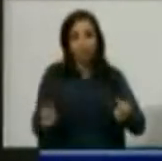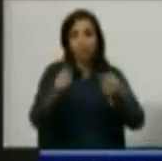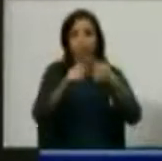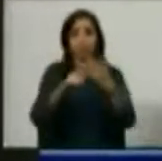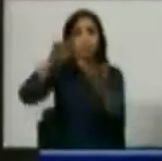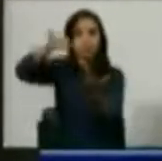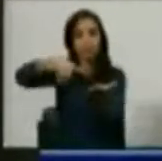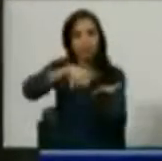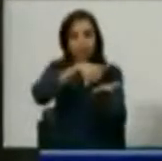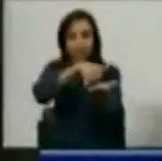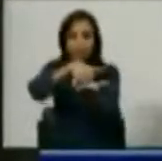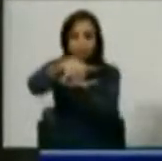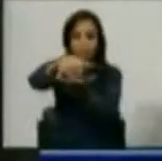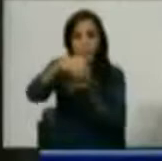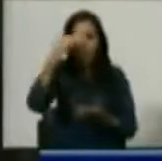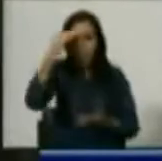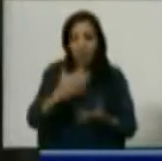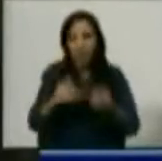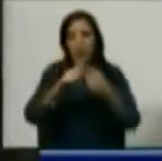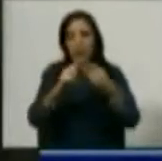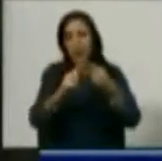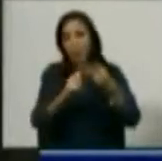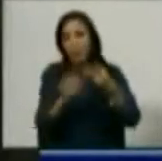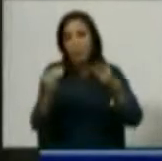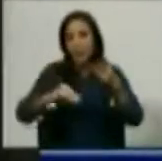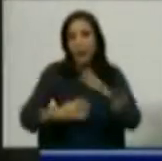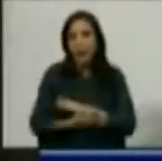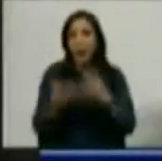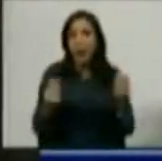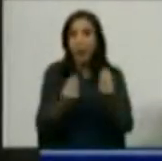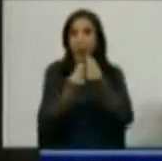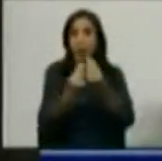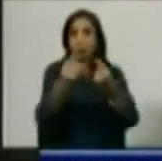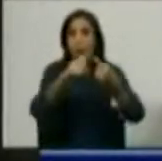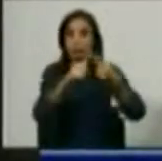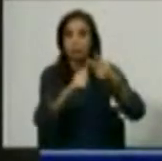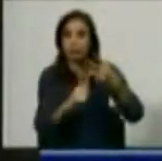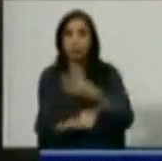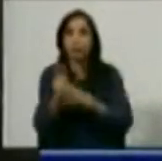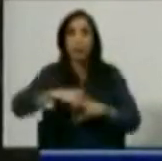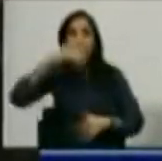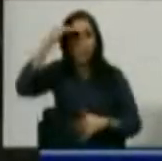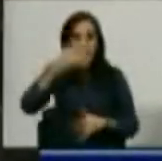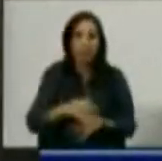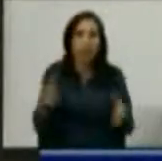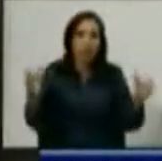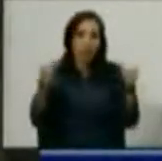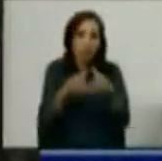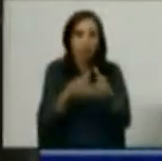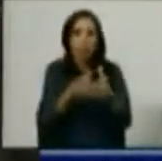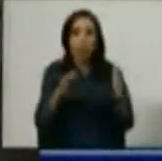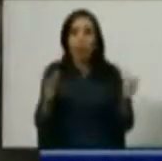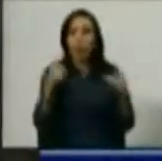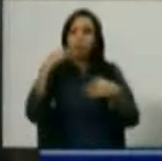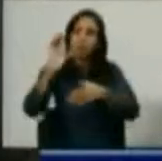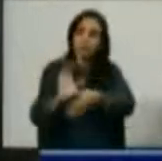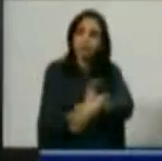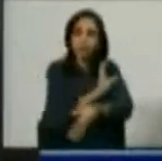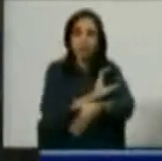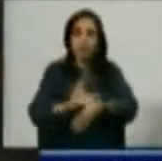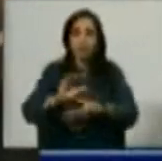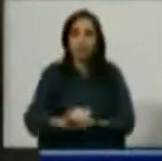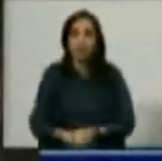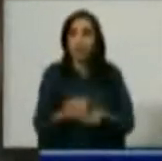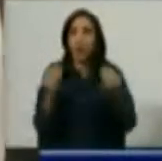la Aviación militar bolivariana Y está la academia de la guardia nacional bolivariana y